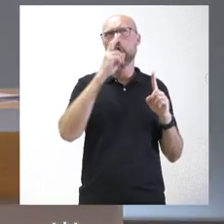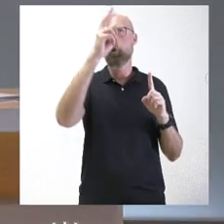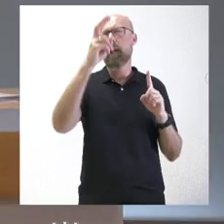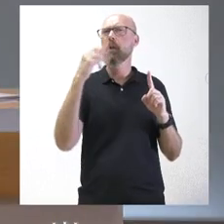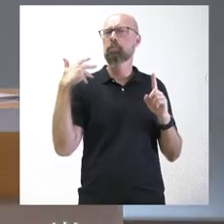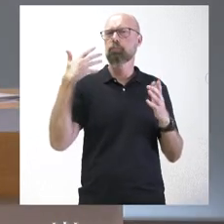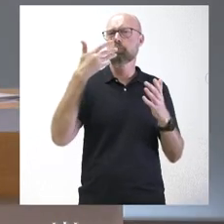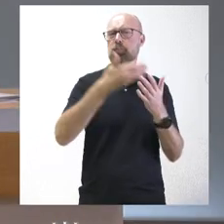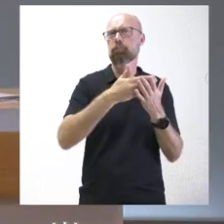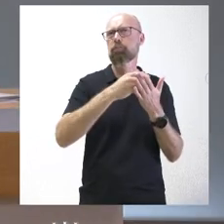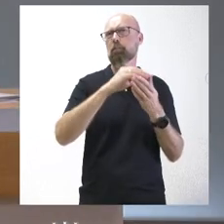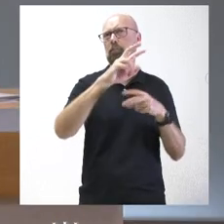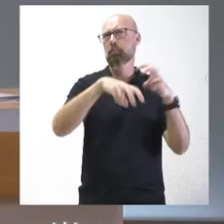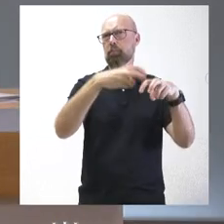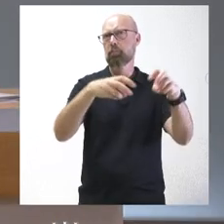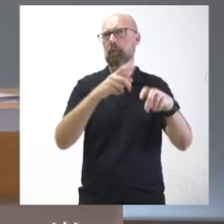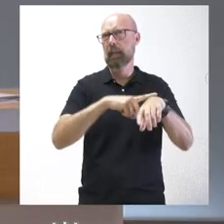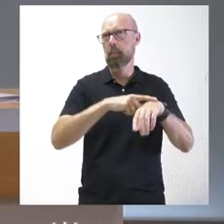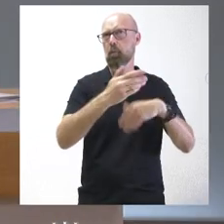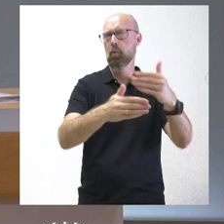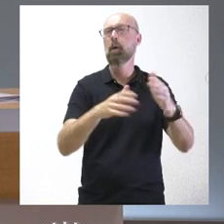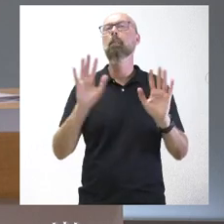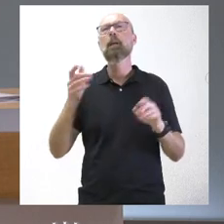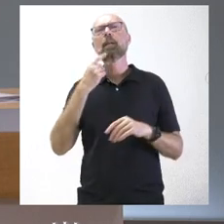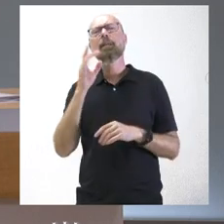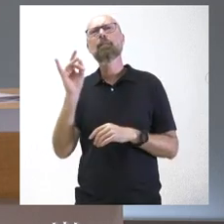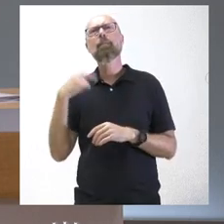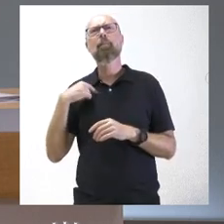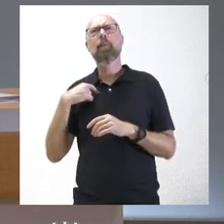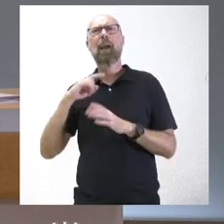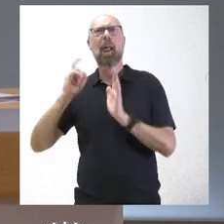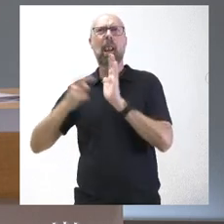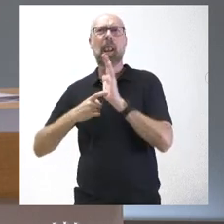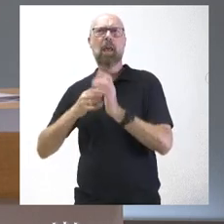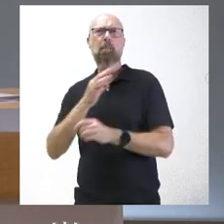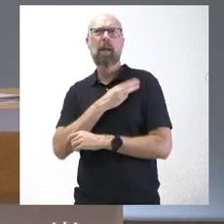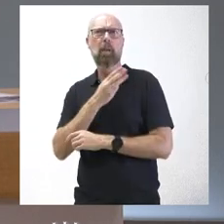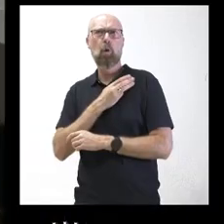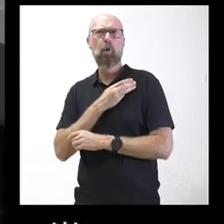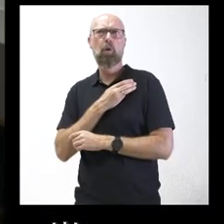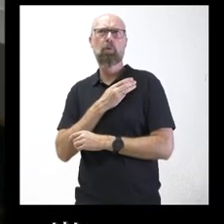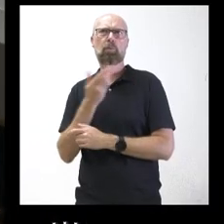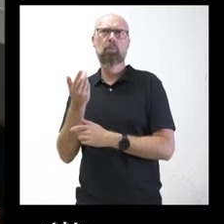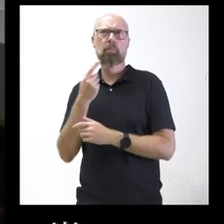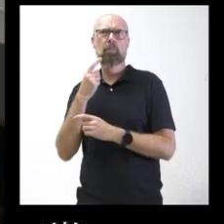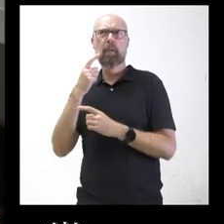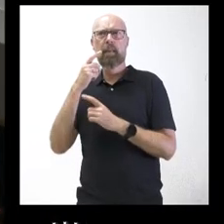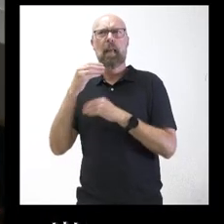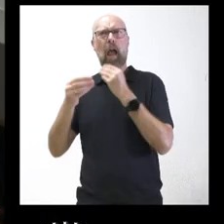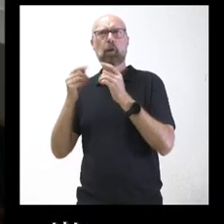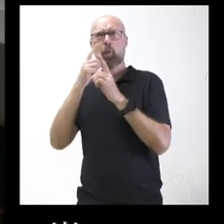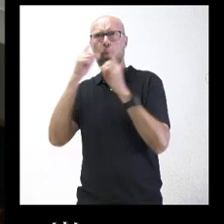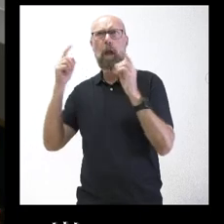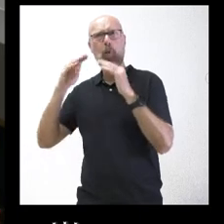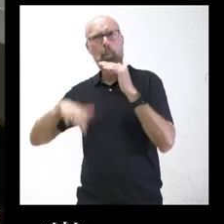ya pero la ley de patrimonio que presentó aquí al consejero de cultura pues se ha hecho en menos de un año es verdad que se copió es verdad Pero